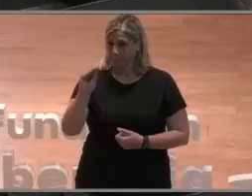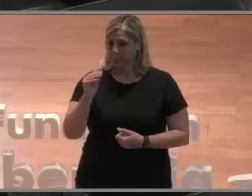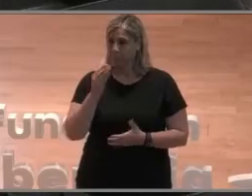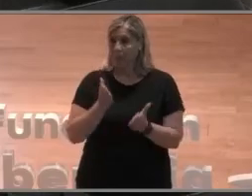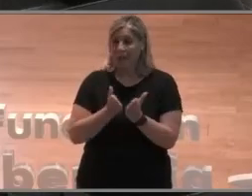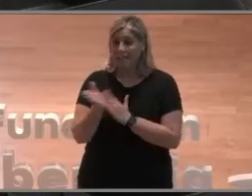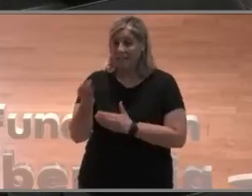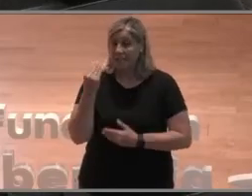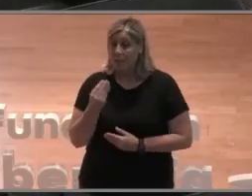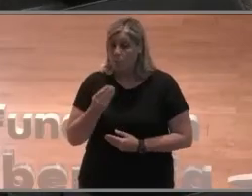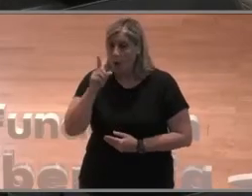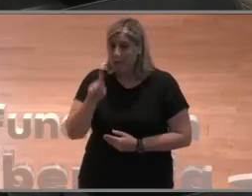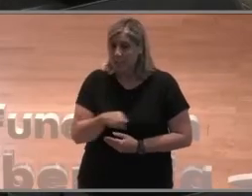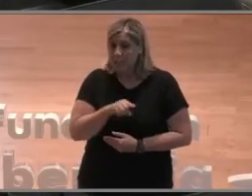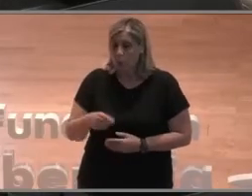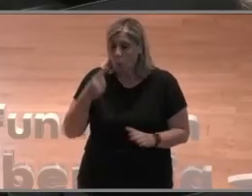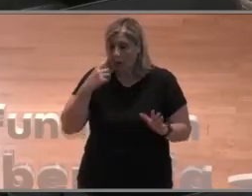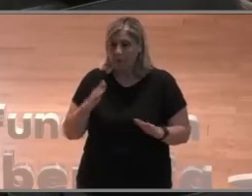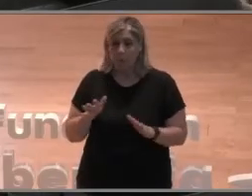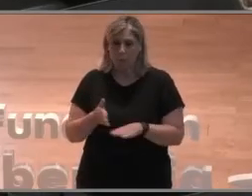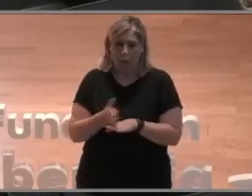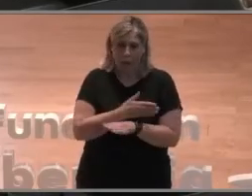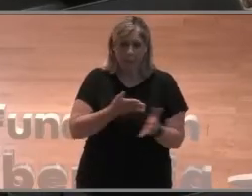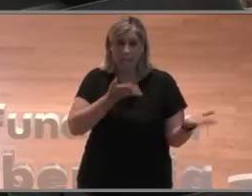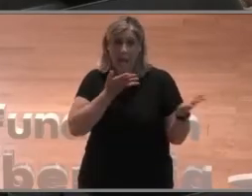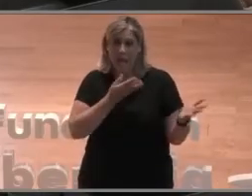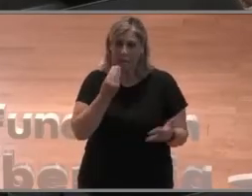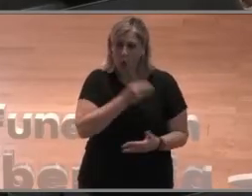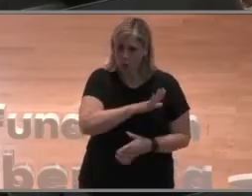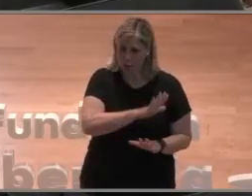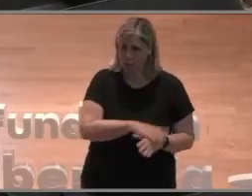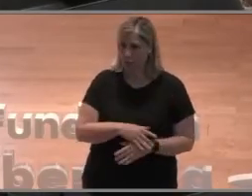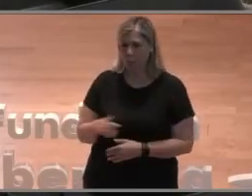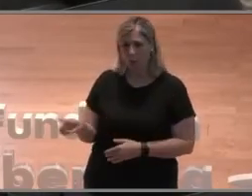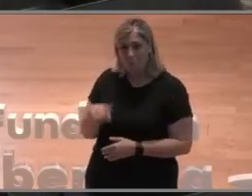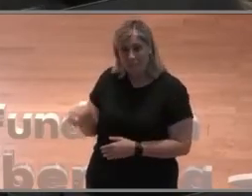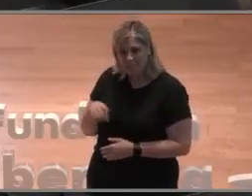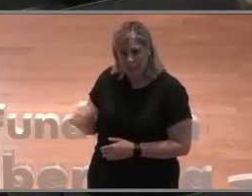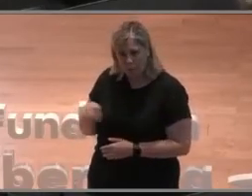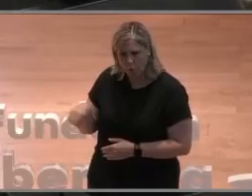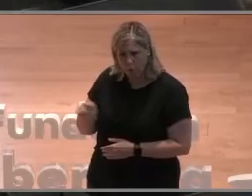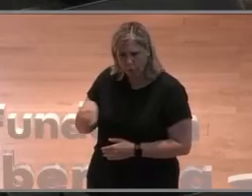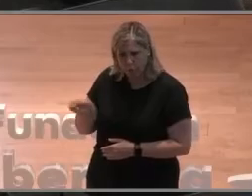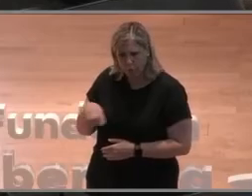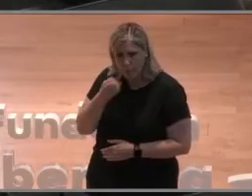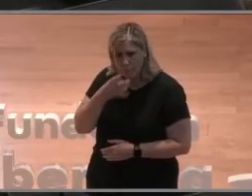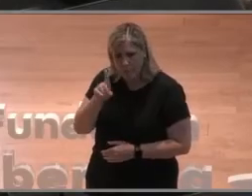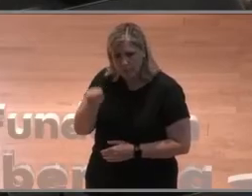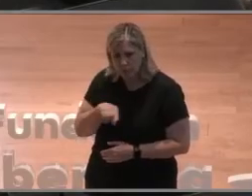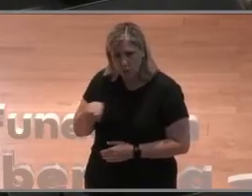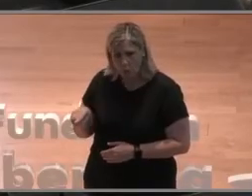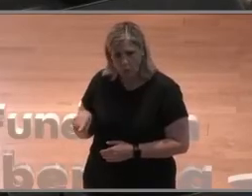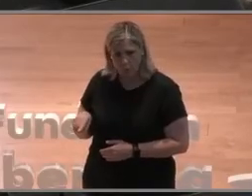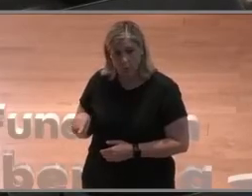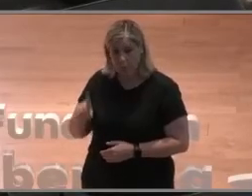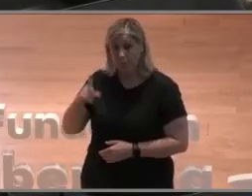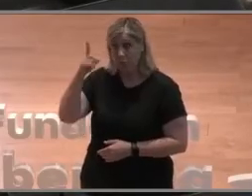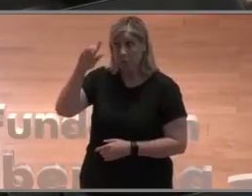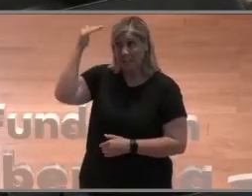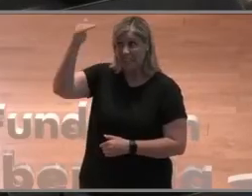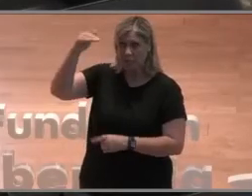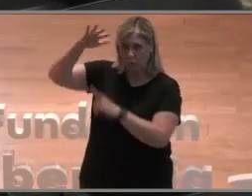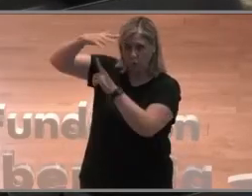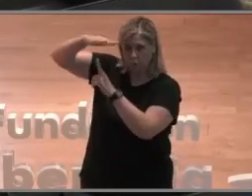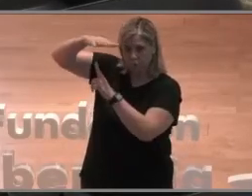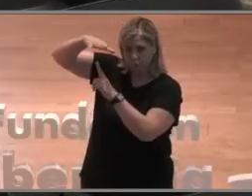alternativa, aparte de tener aire acondicionado, los ventiladores, sobre todo si son cenitales, ¿realmente es efectivo o